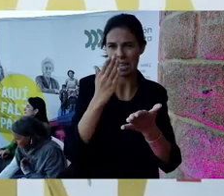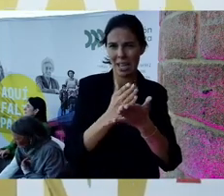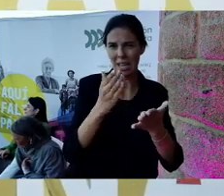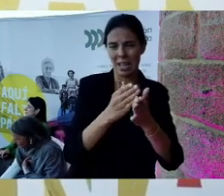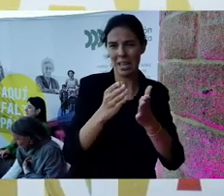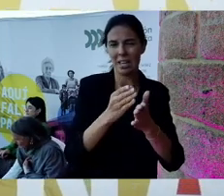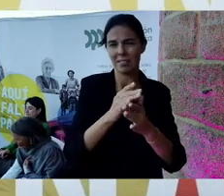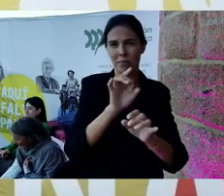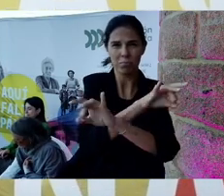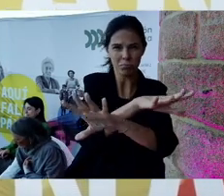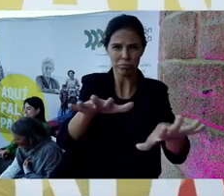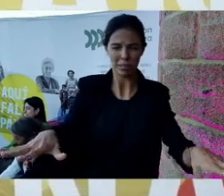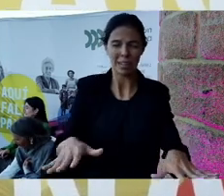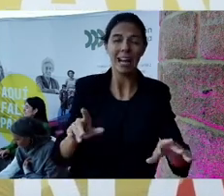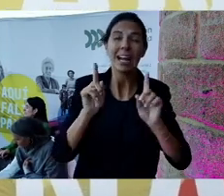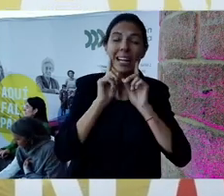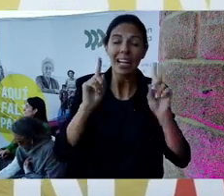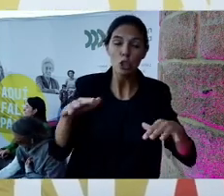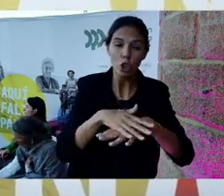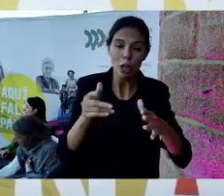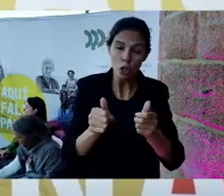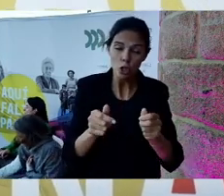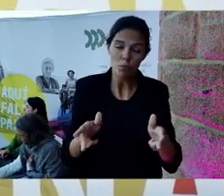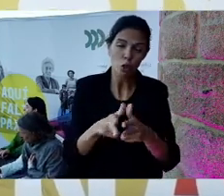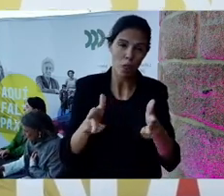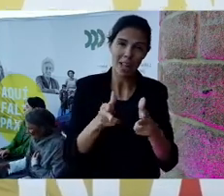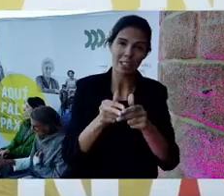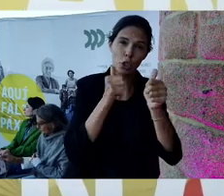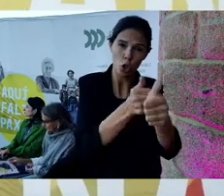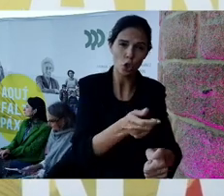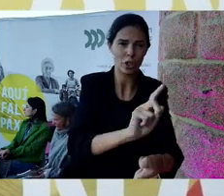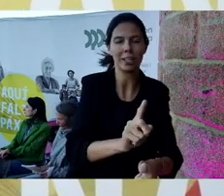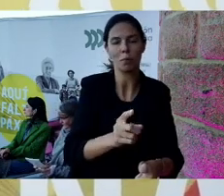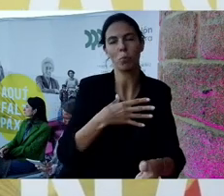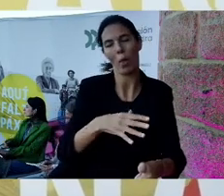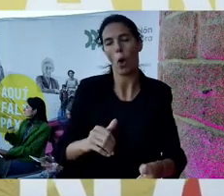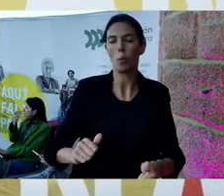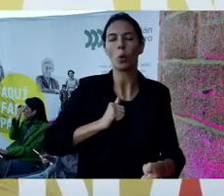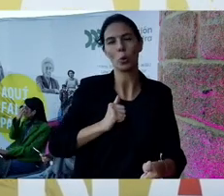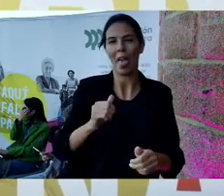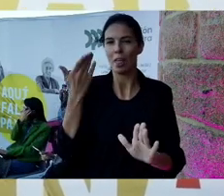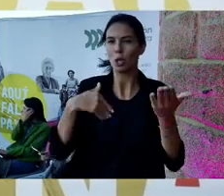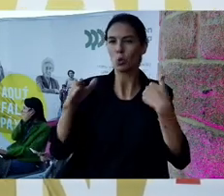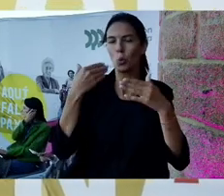a través da newsletter, se ainda non a recibides, se ainda non seguides as redes, pois é unha